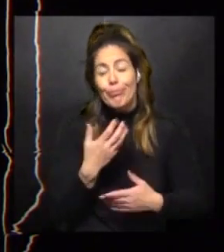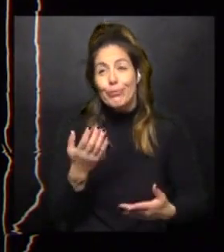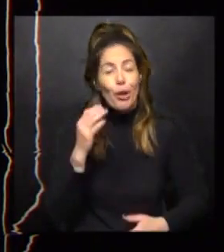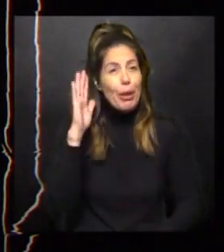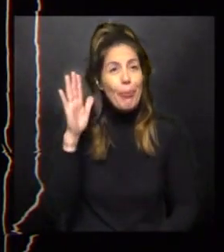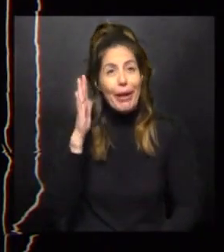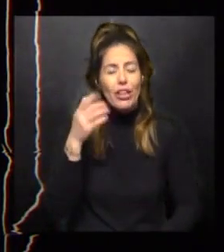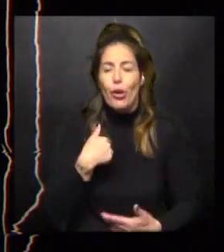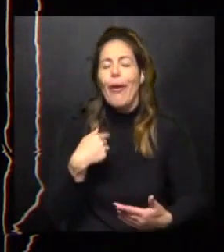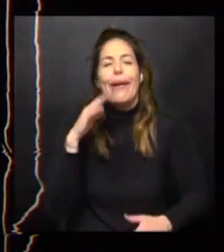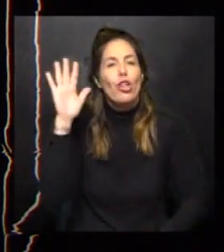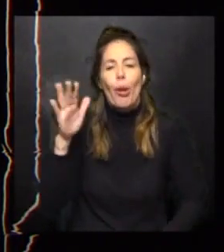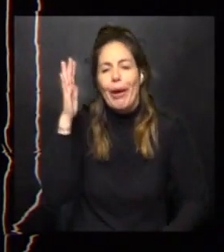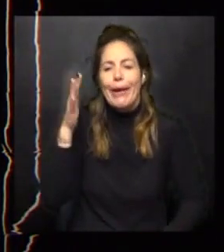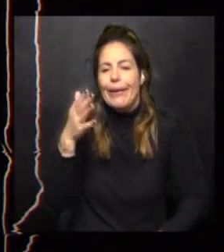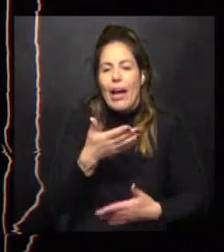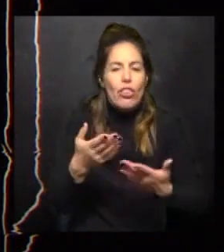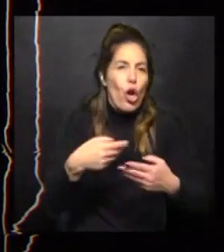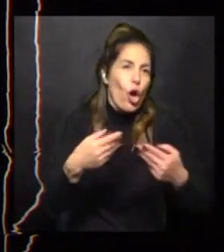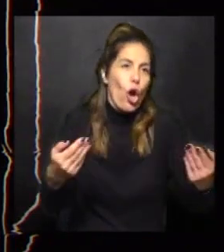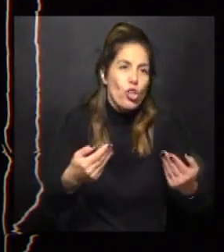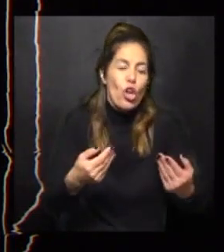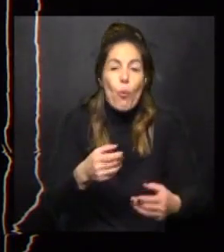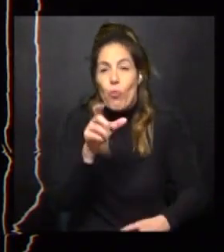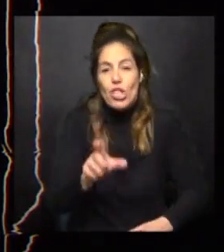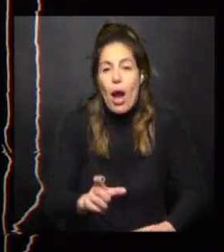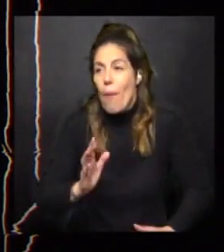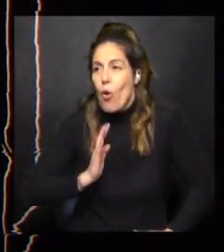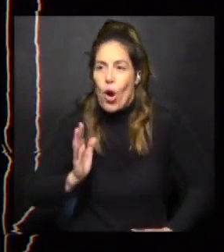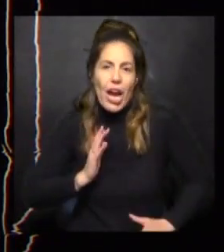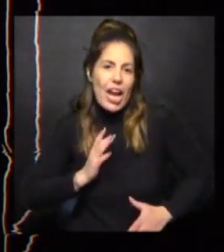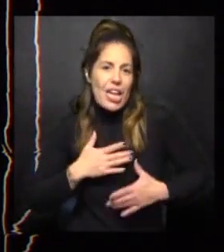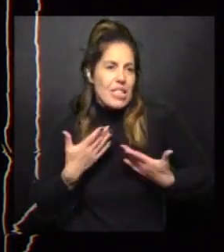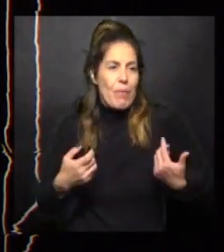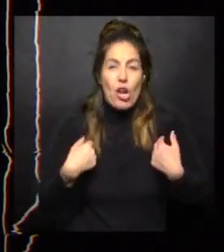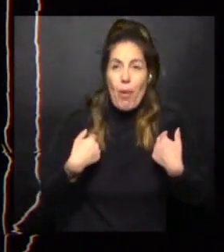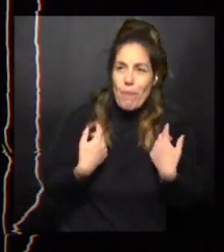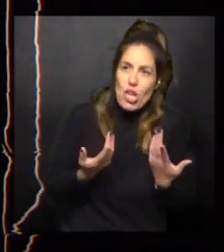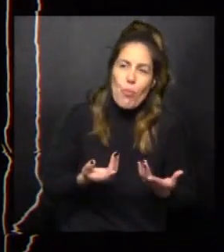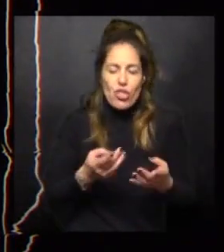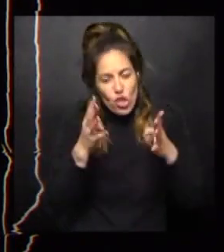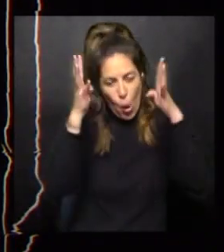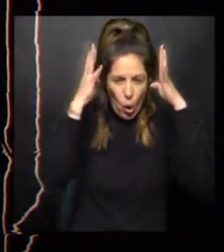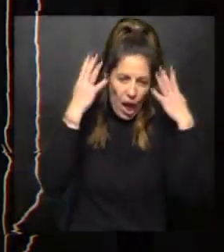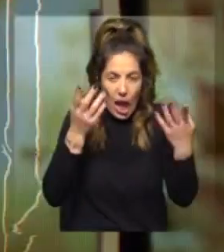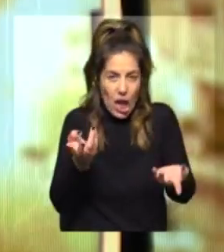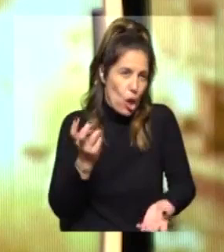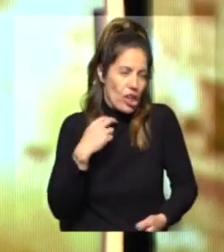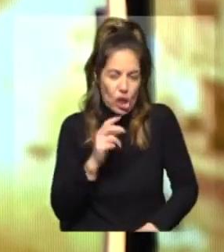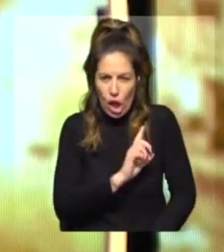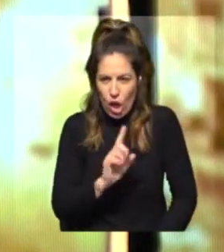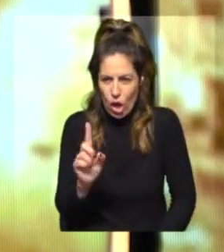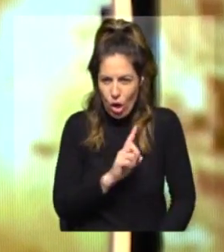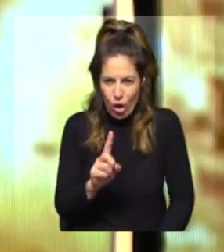tampoco es que estoy imaginando un reino con varios postulantes al Trono y una compleja trama que incluye intriga política y tracciones de alcoba no